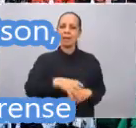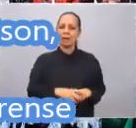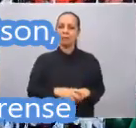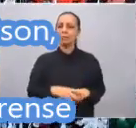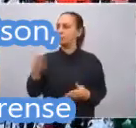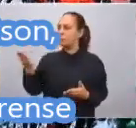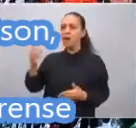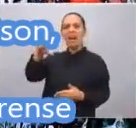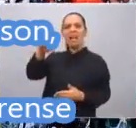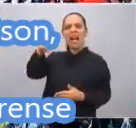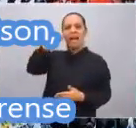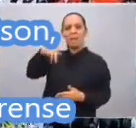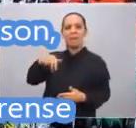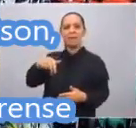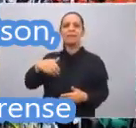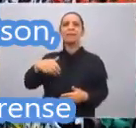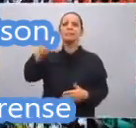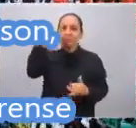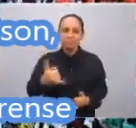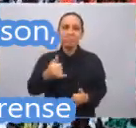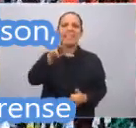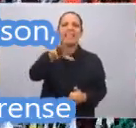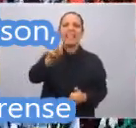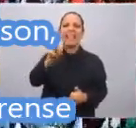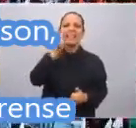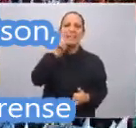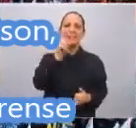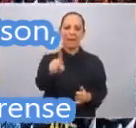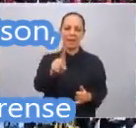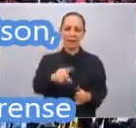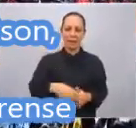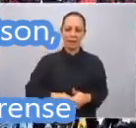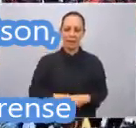Carmen, son 30.000.